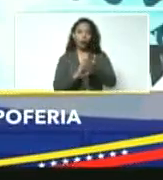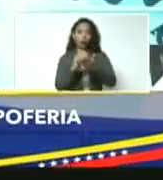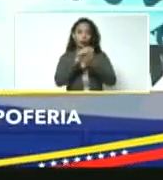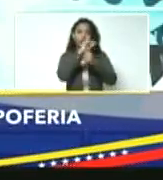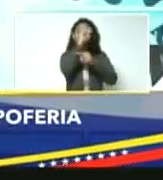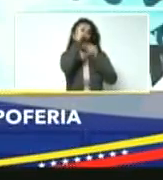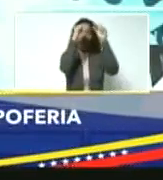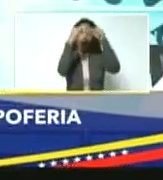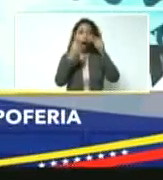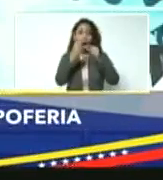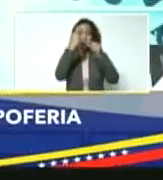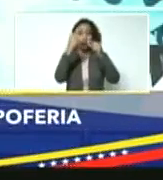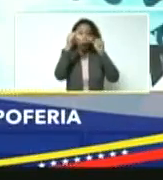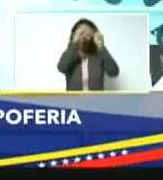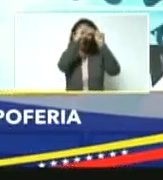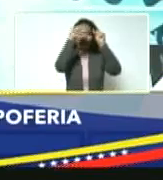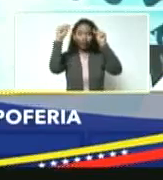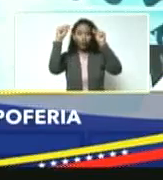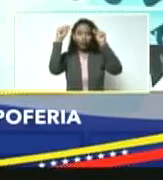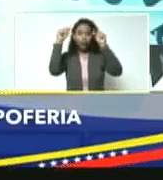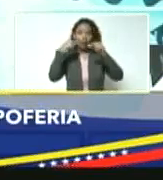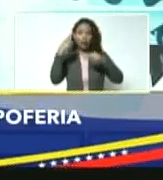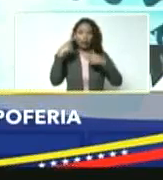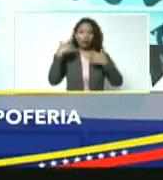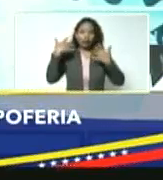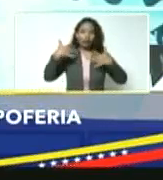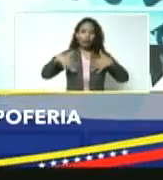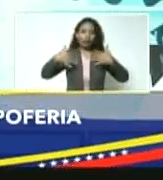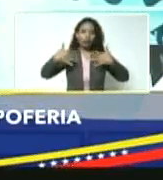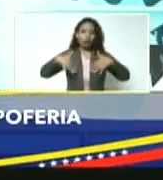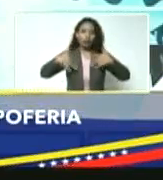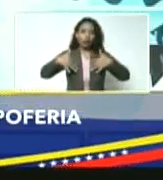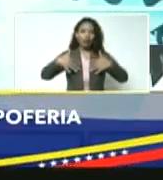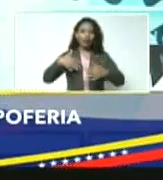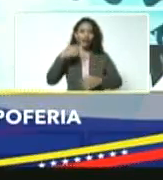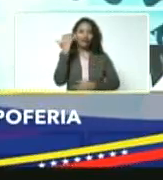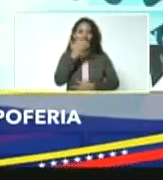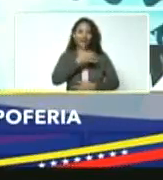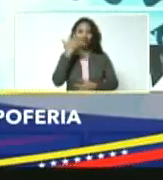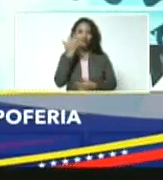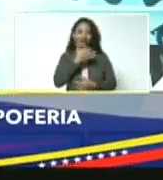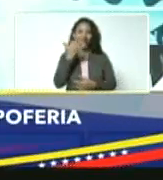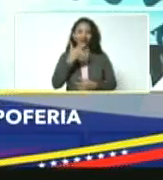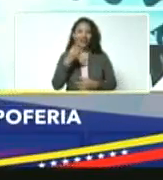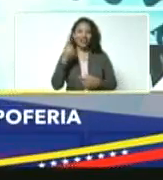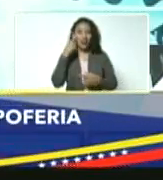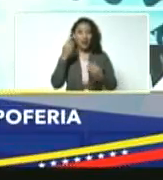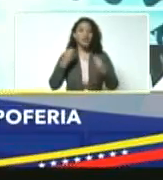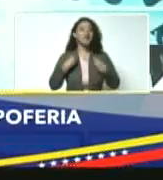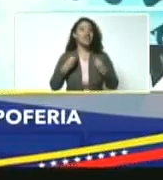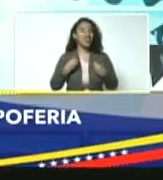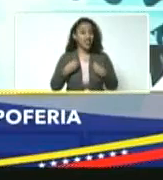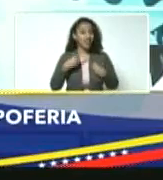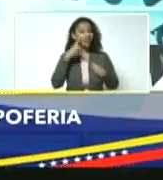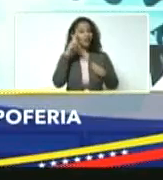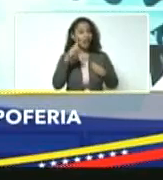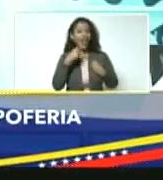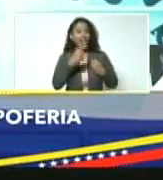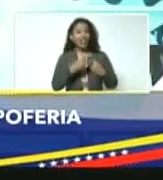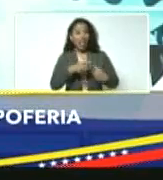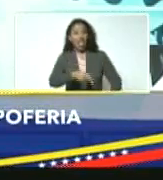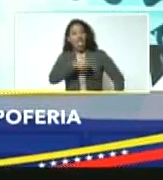escribiéndole. Dice, lo que viene es candela, ¿verdad? Ah, se ríen. Lo han vivido, ¿verdad? No le forman un buen